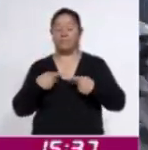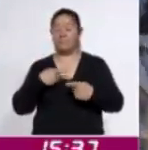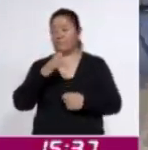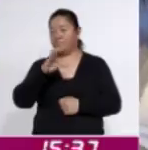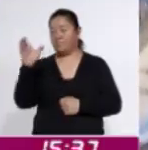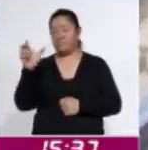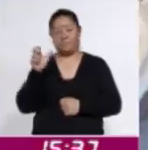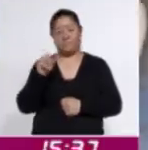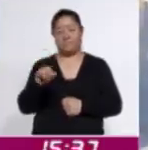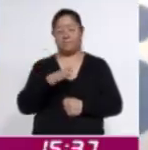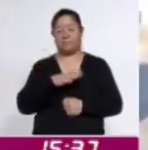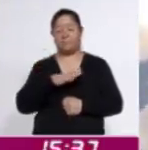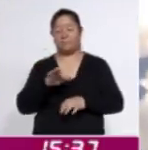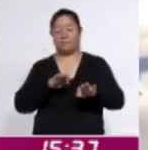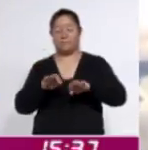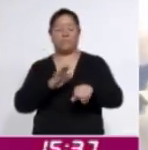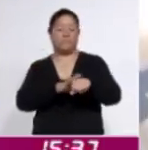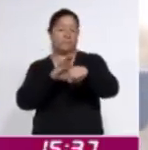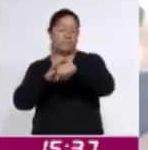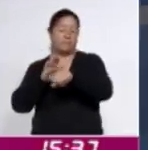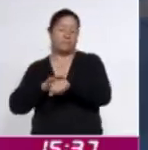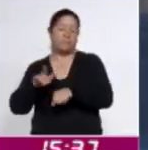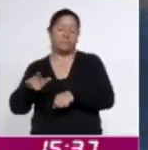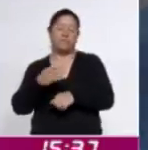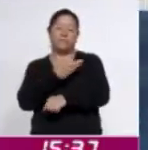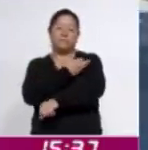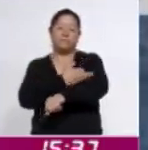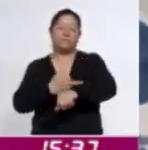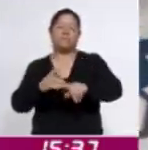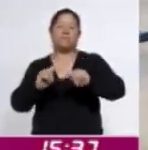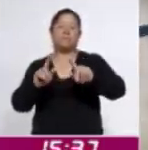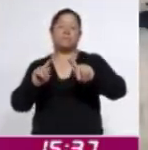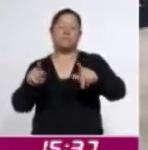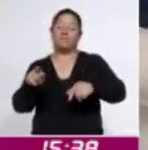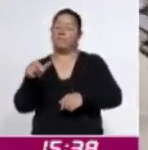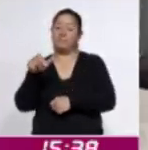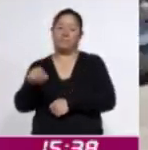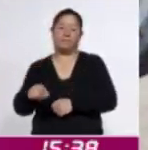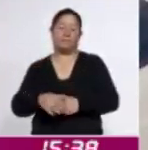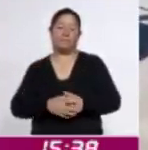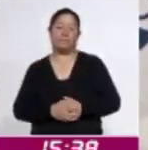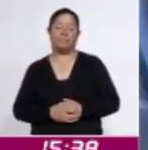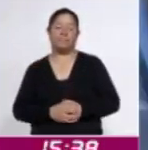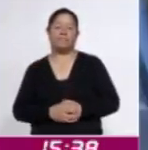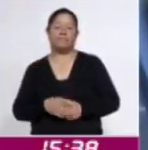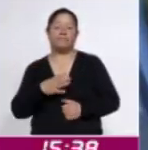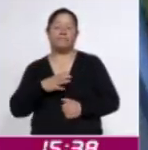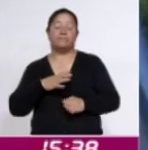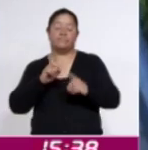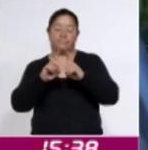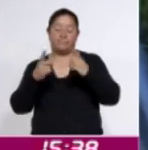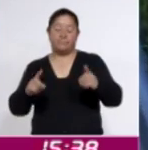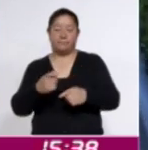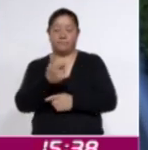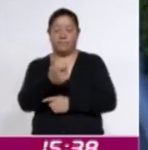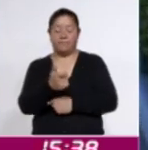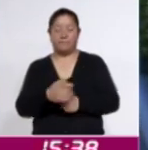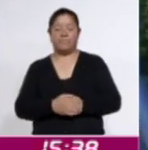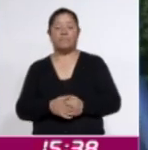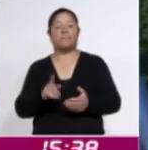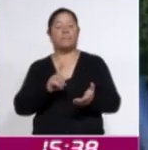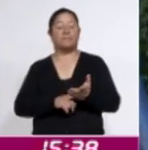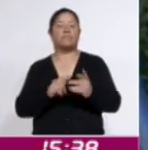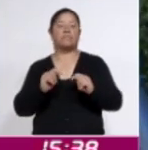pues generen más empleos a más familias tlaxcaltecas y así se fomenta el desarrollo económico en el